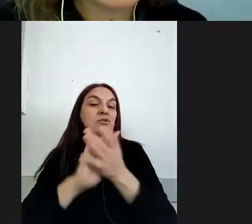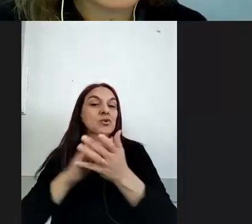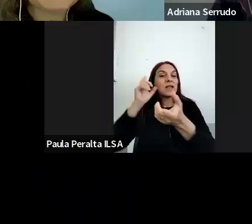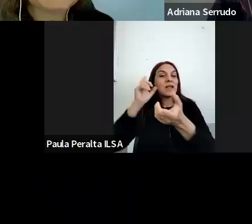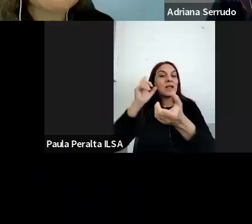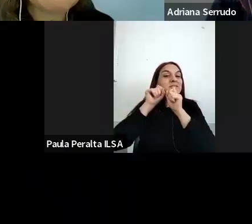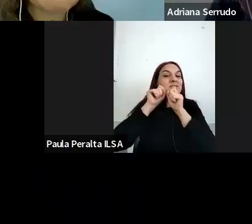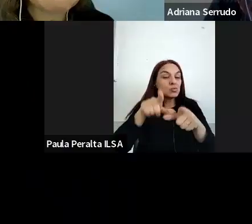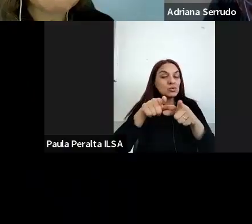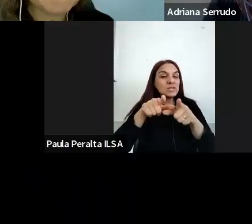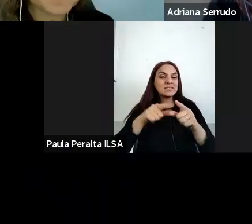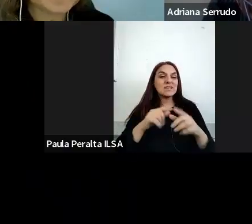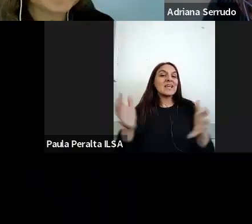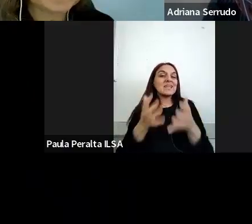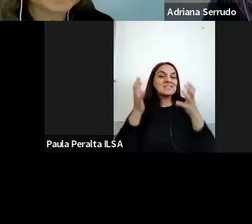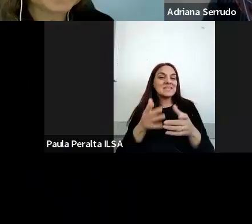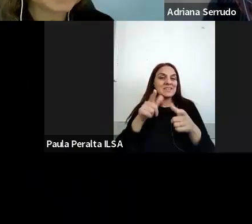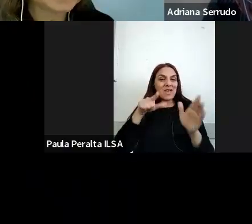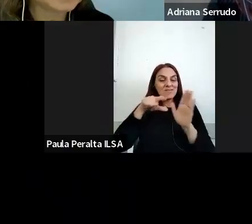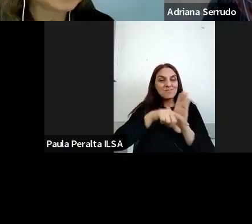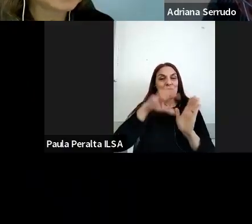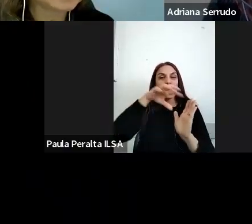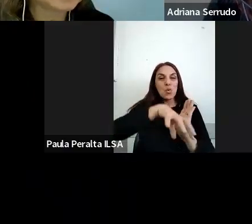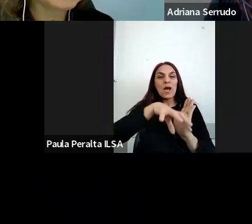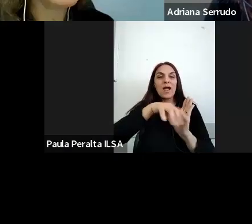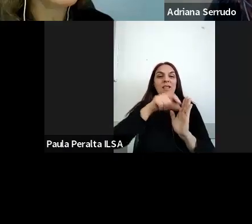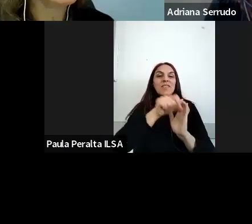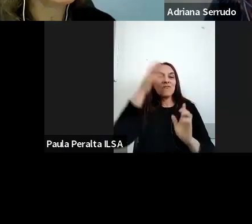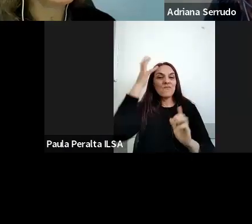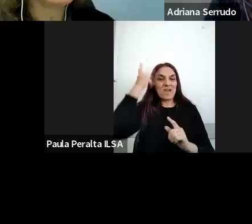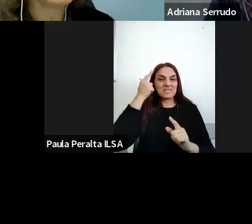iniciativas locales dentro de Francia